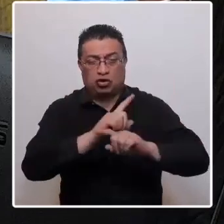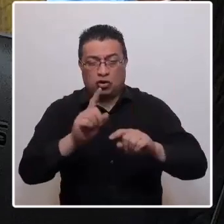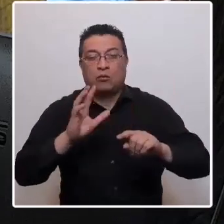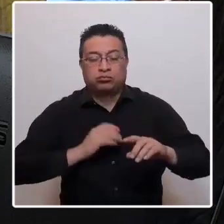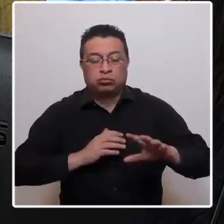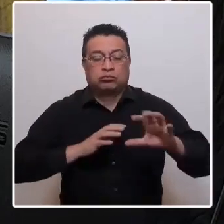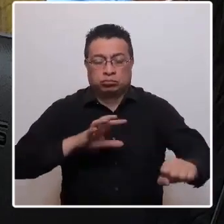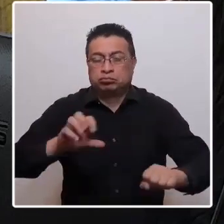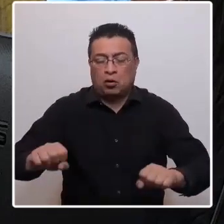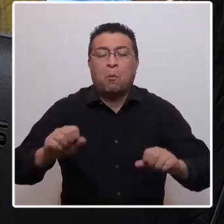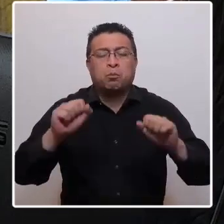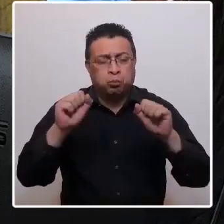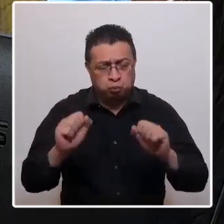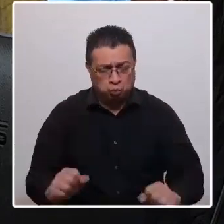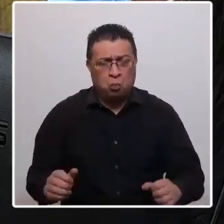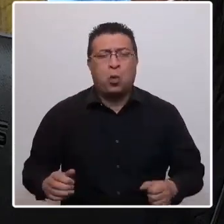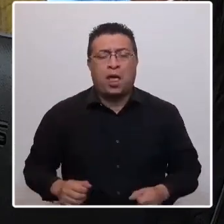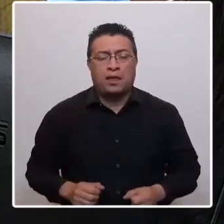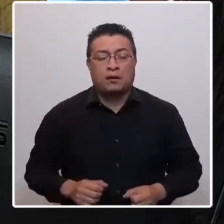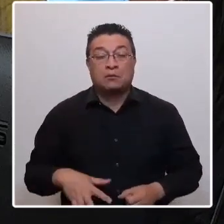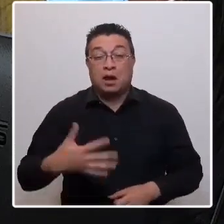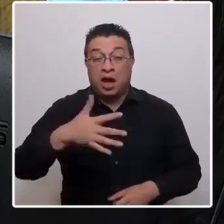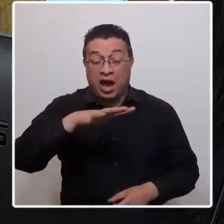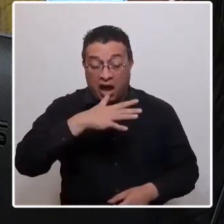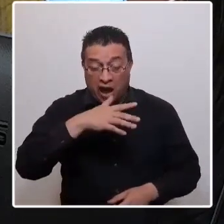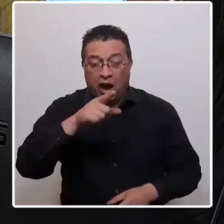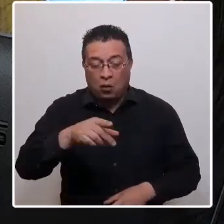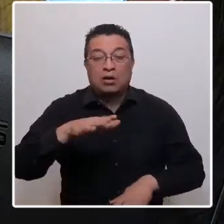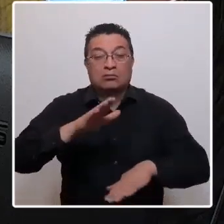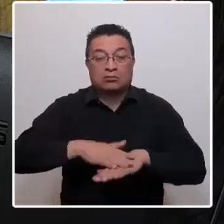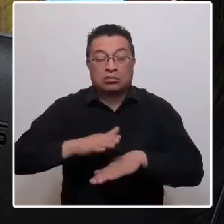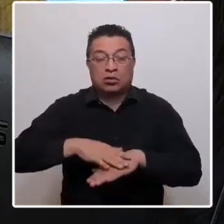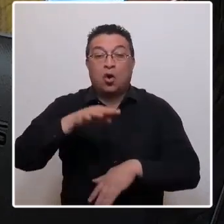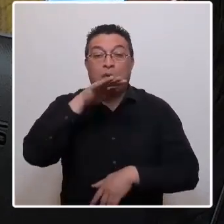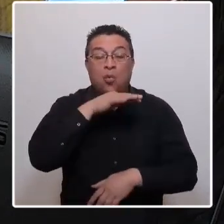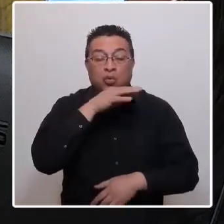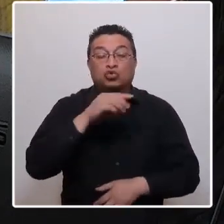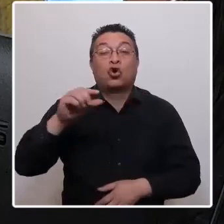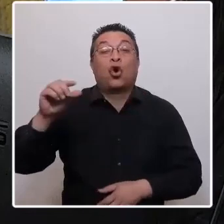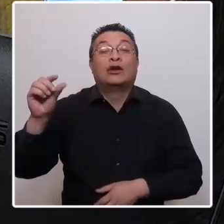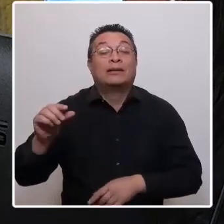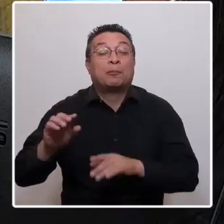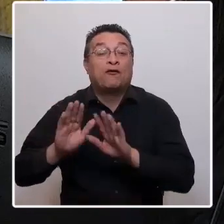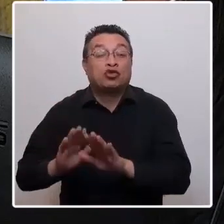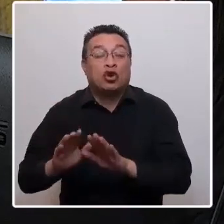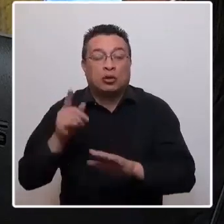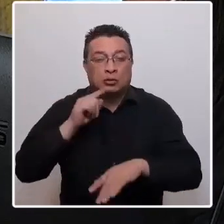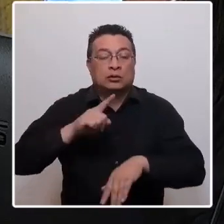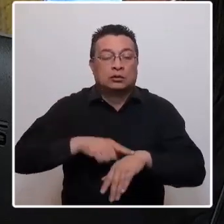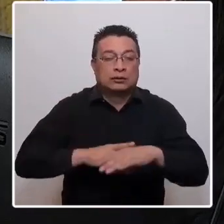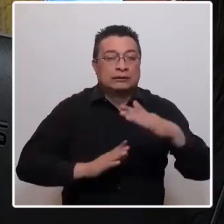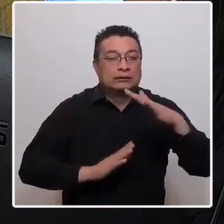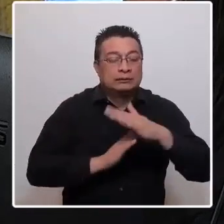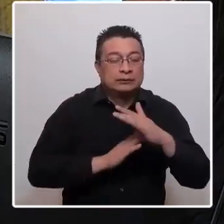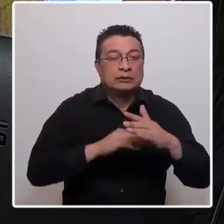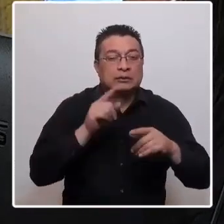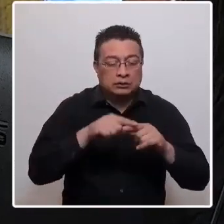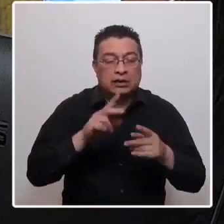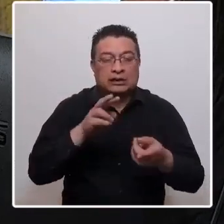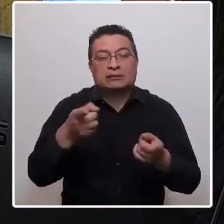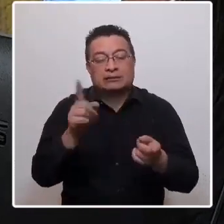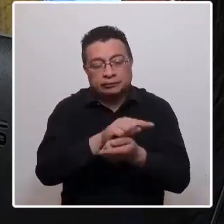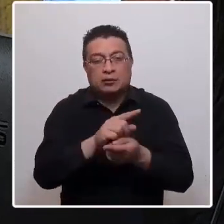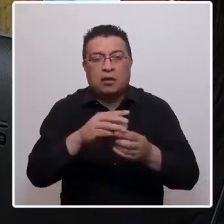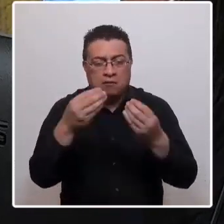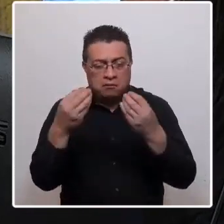por cierto. El agua sujeta a autorizaciones de uso temporal con causales de caducidad, extinción y revocación.